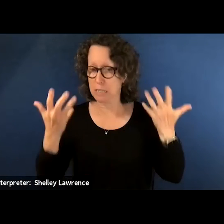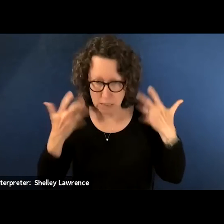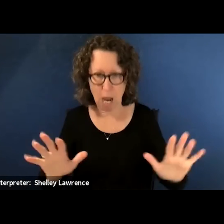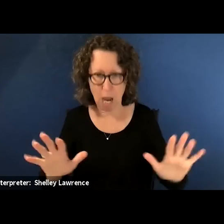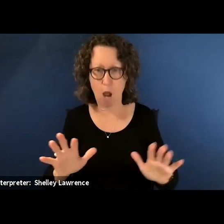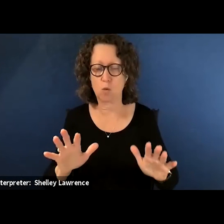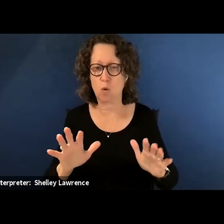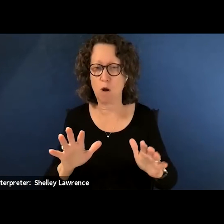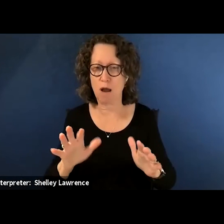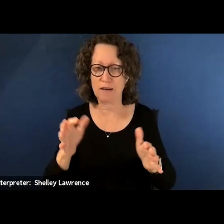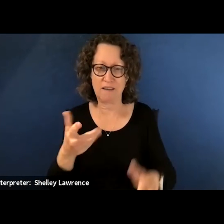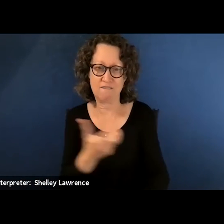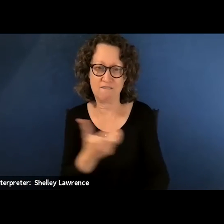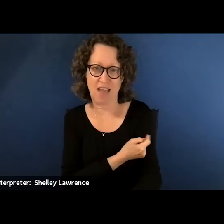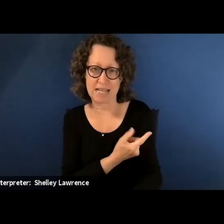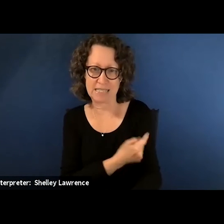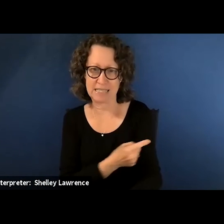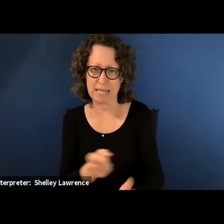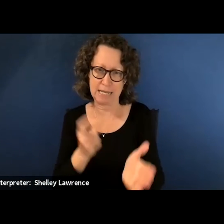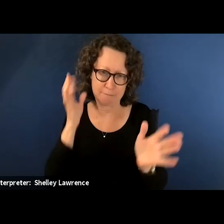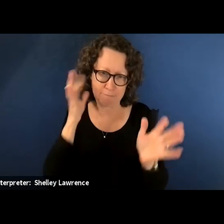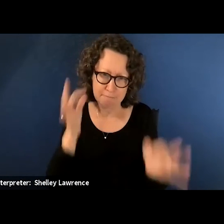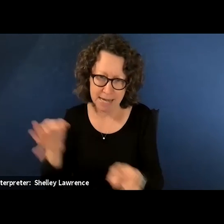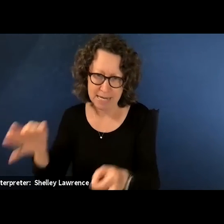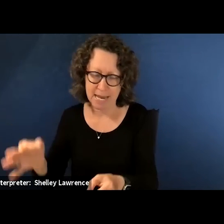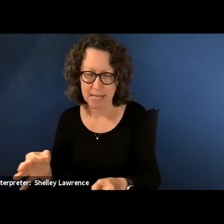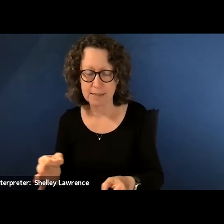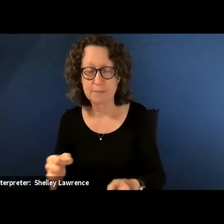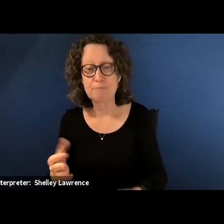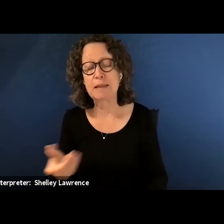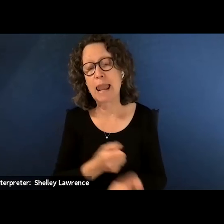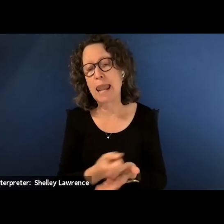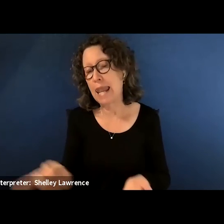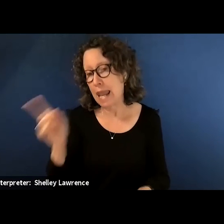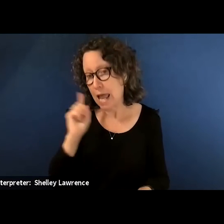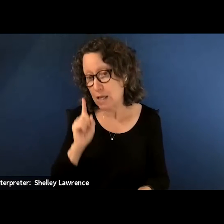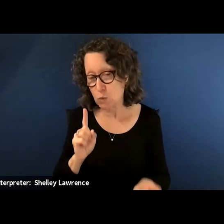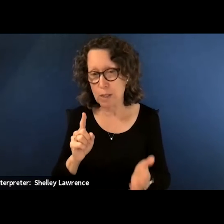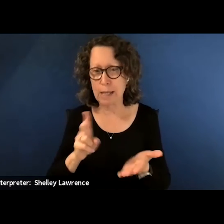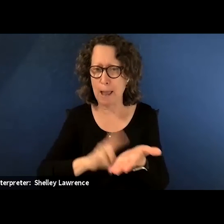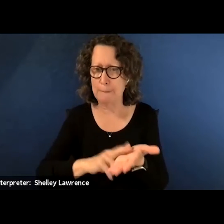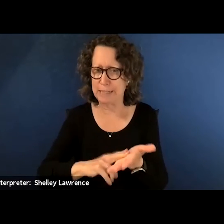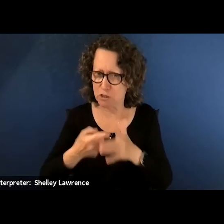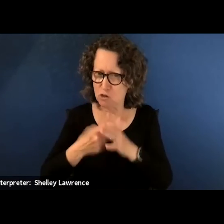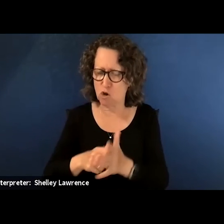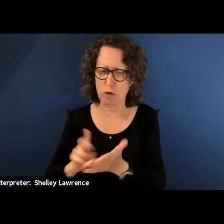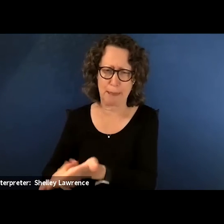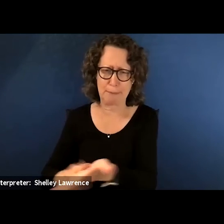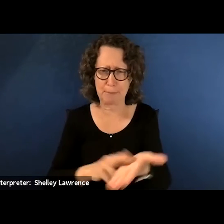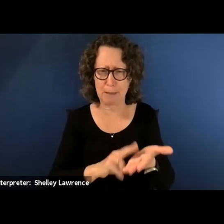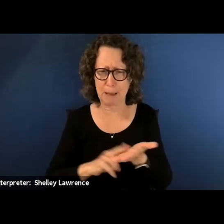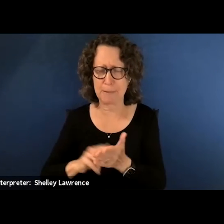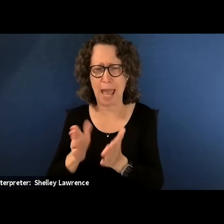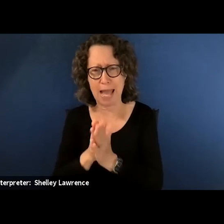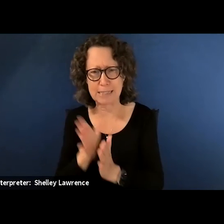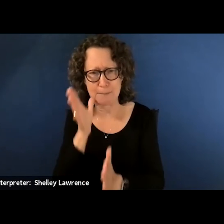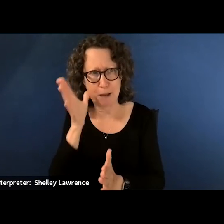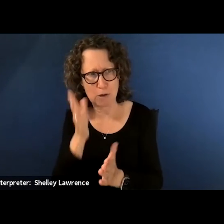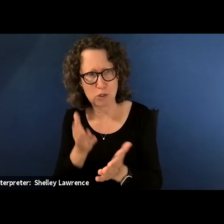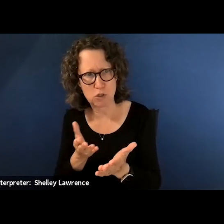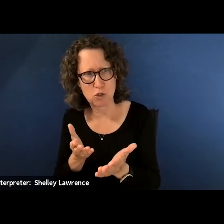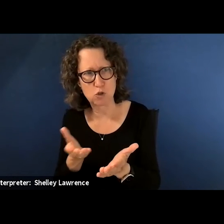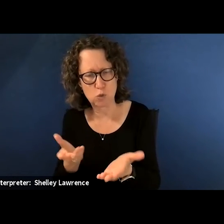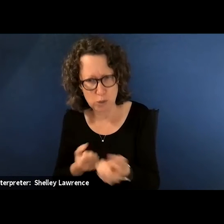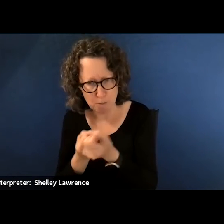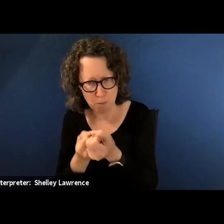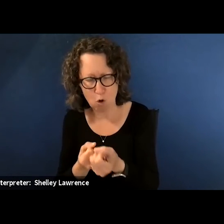quieren vacunar a los niños como un requisito para ir a la escuela, pero la comunidad no quiere eso. La semana